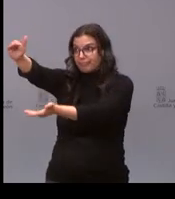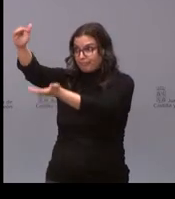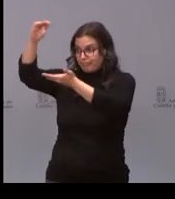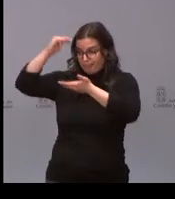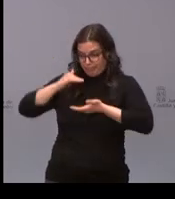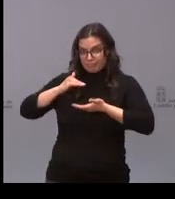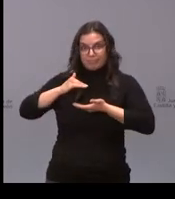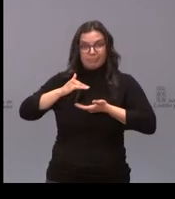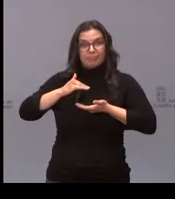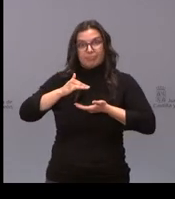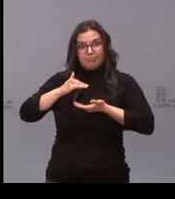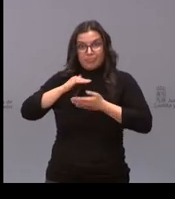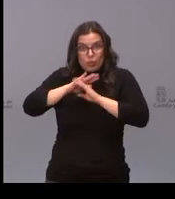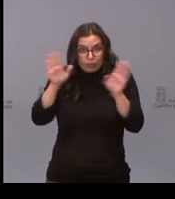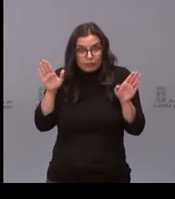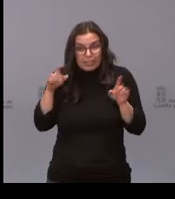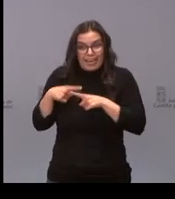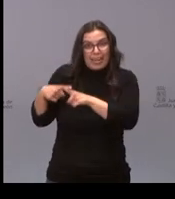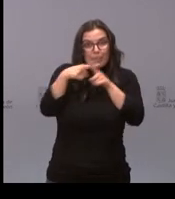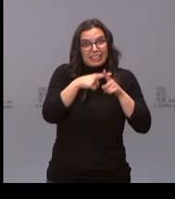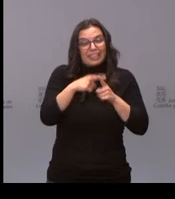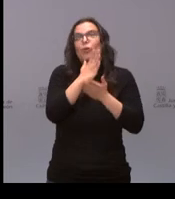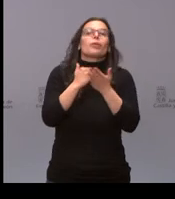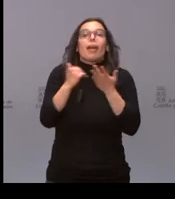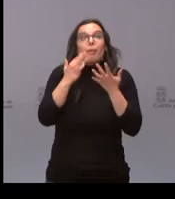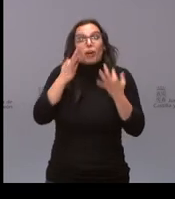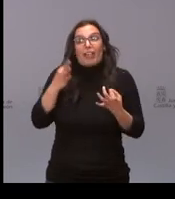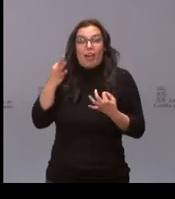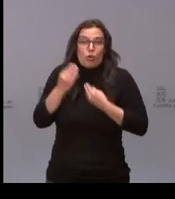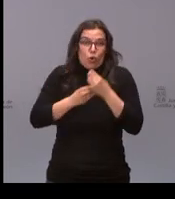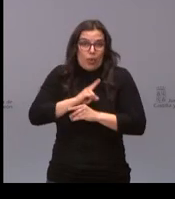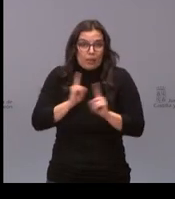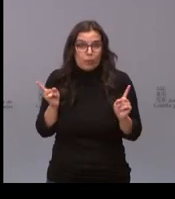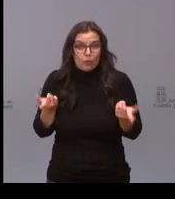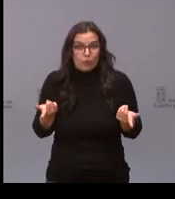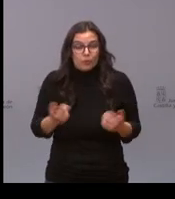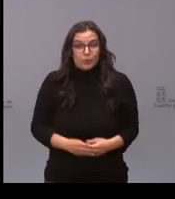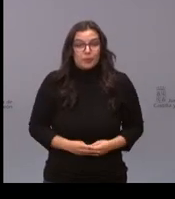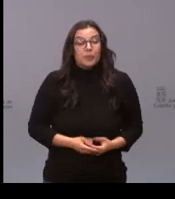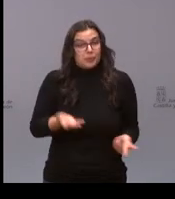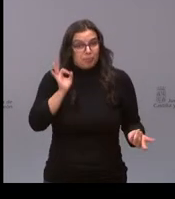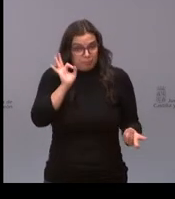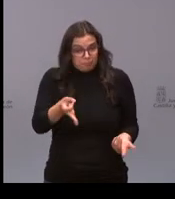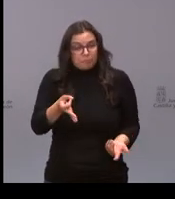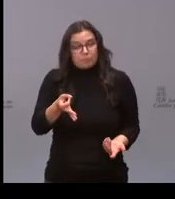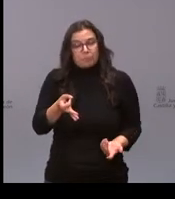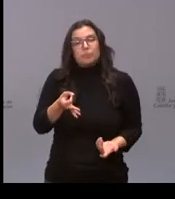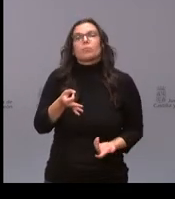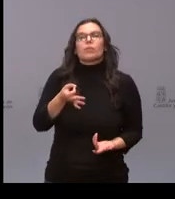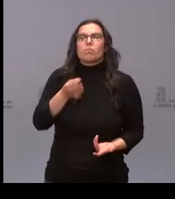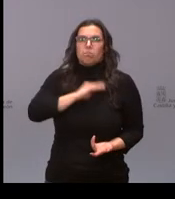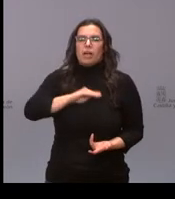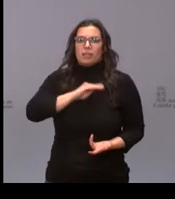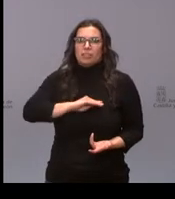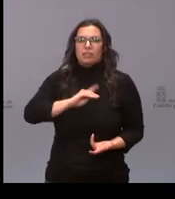para la nación española, para las comunidades autónomas, no está a la altura. Efectivamente, se ha reducido de manera